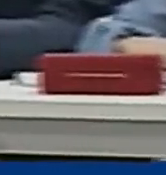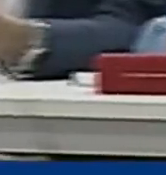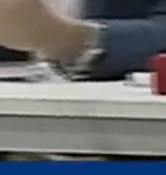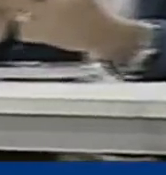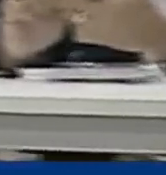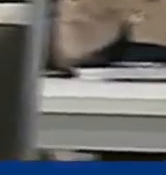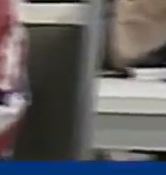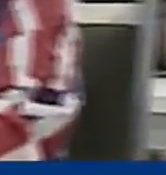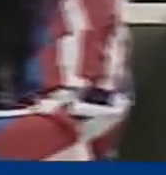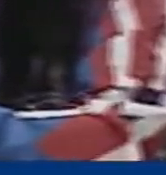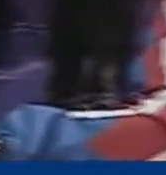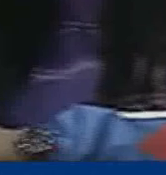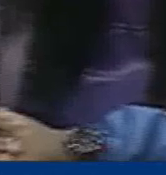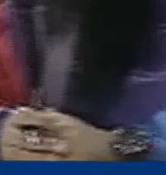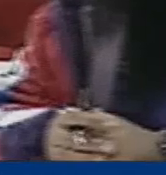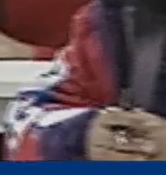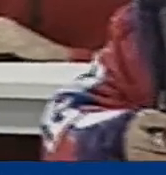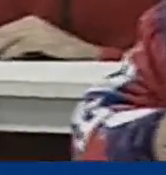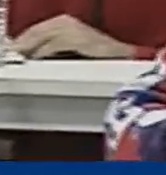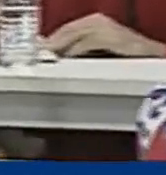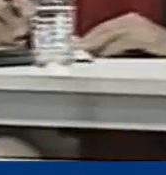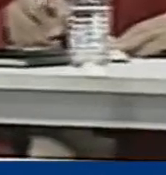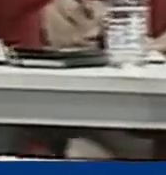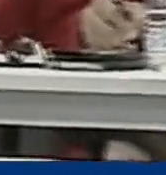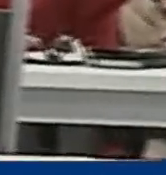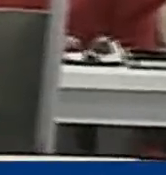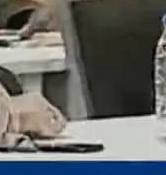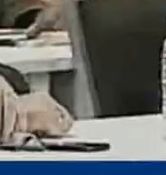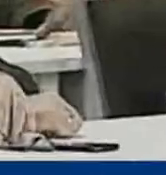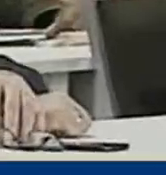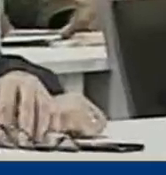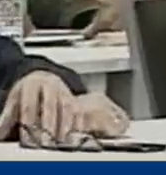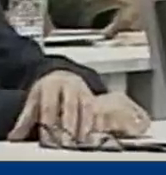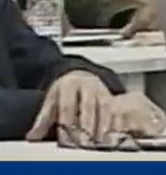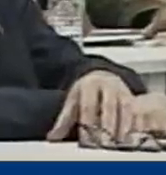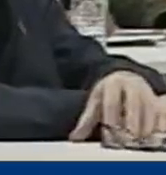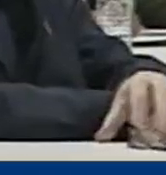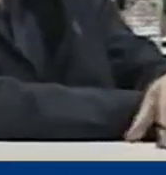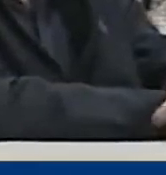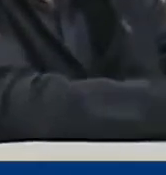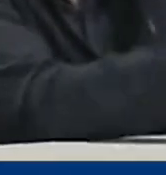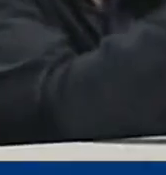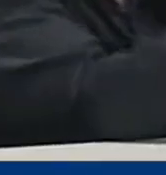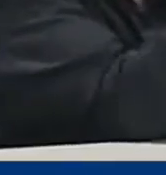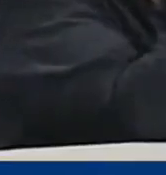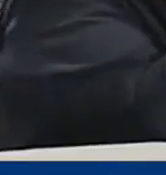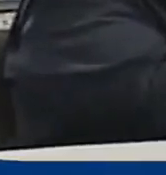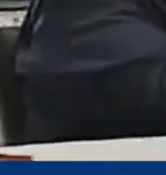la JPSU, a la orden, esperando sus instrucciones. Muchísimas gracias.